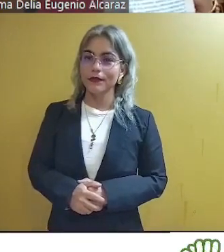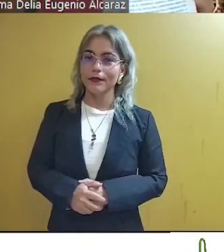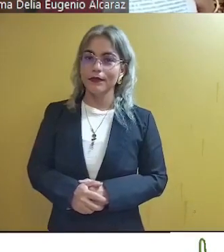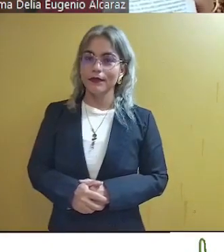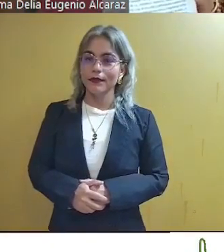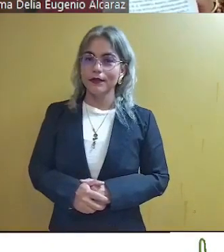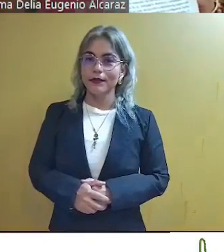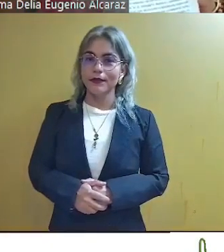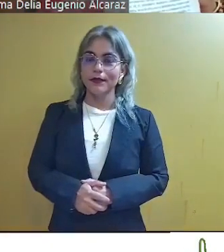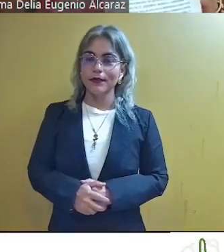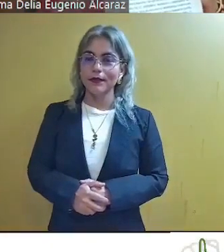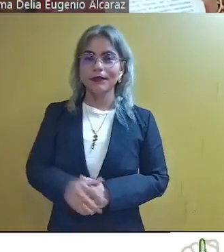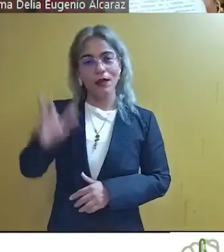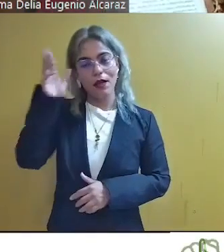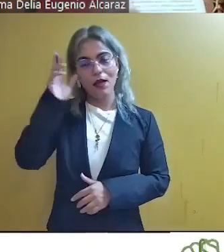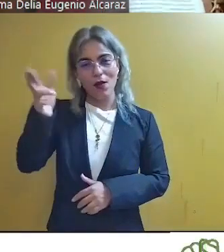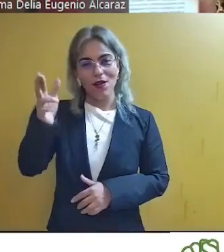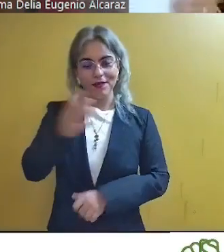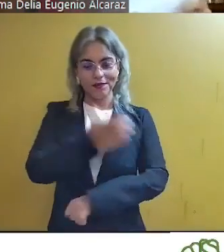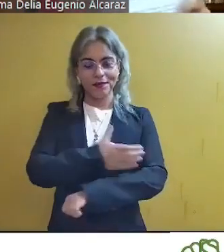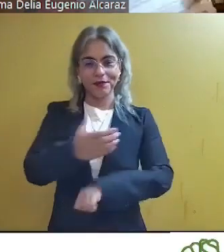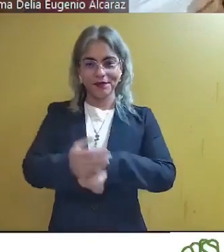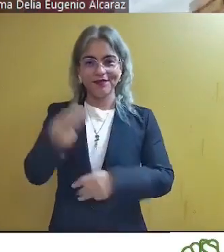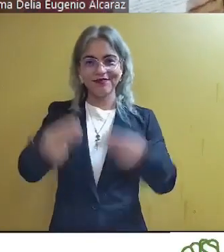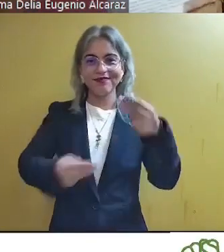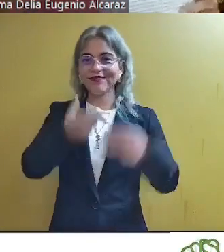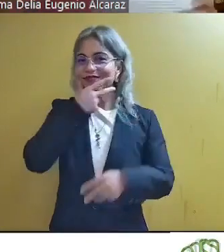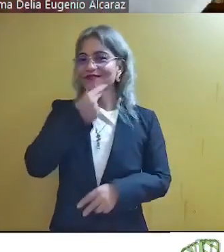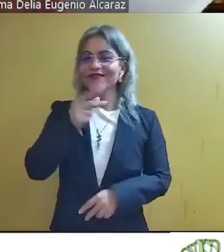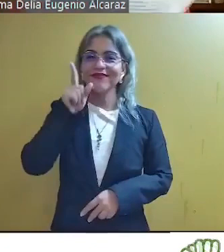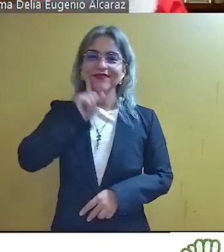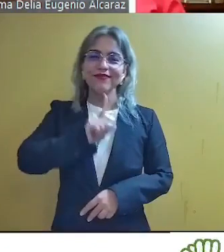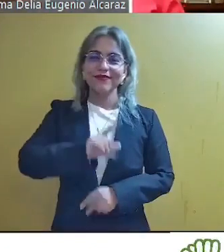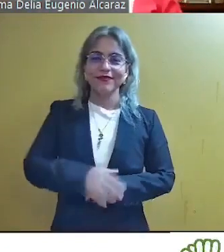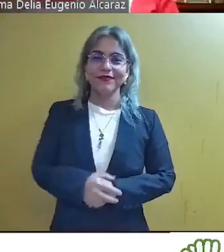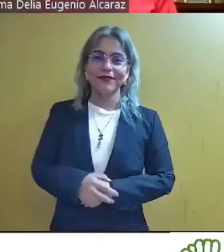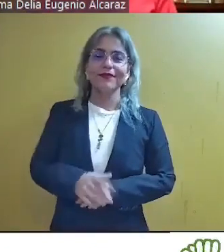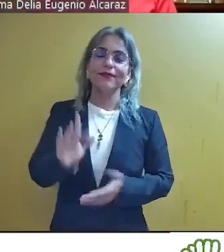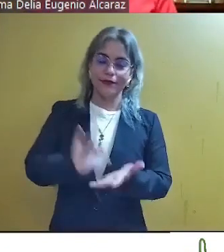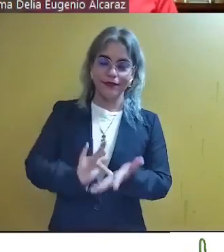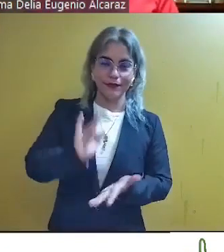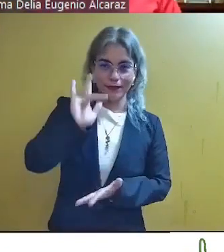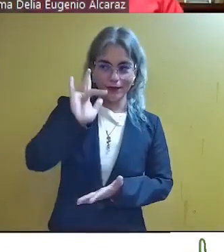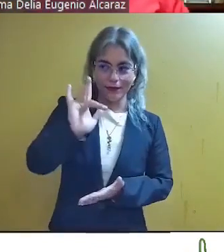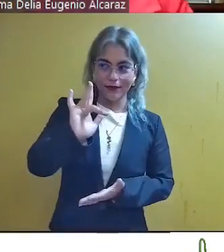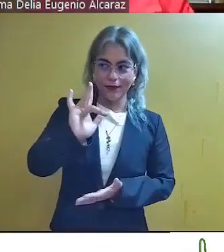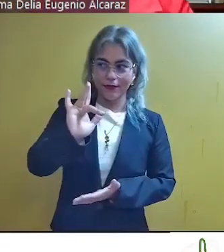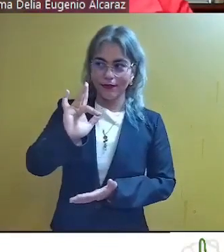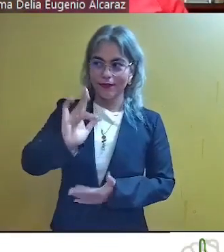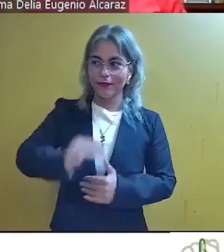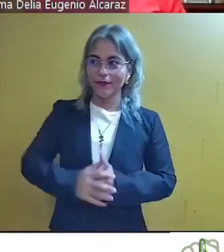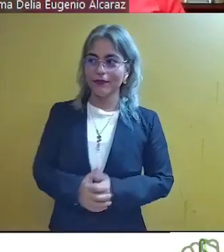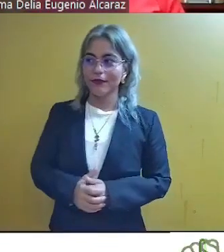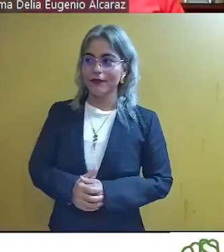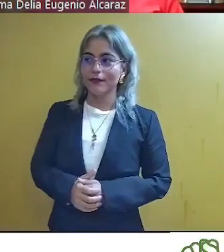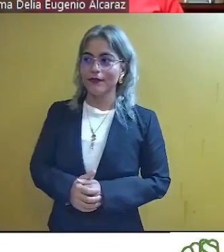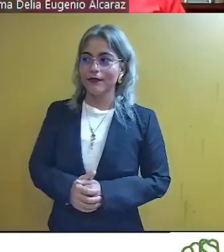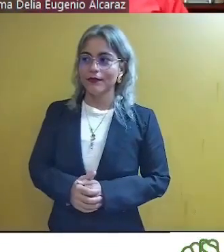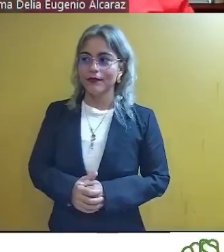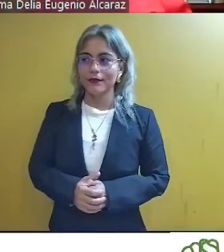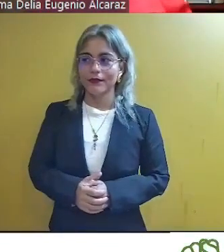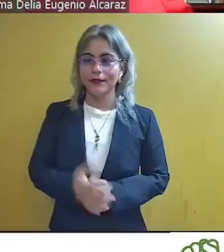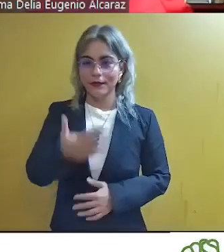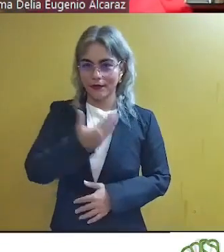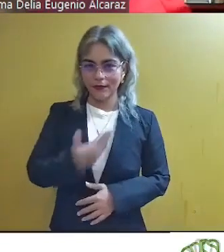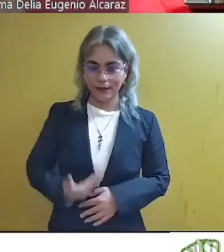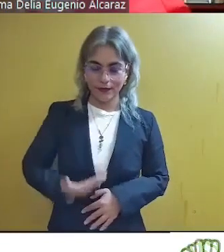Hola, ¿qué tal, compañeras magistradas? Muchas gracias por la venia de la compañera